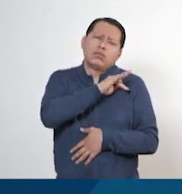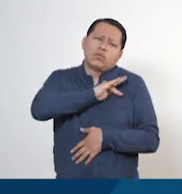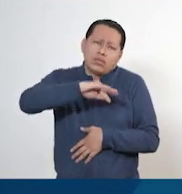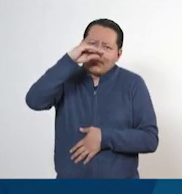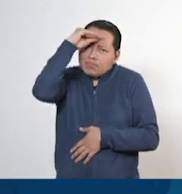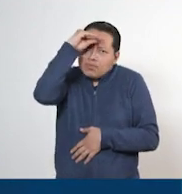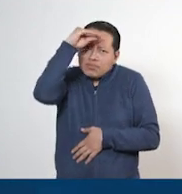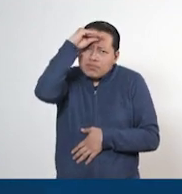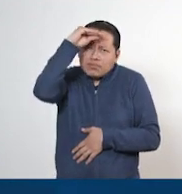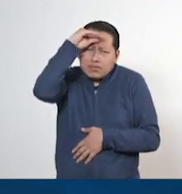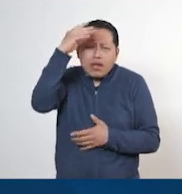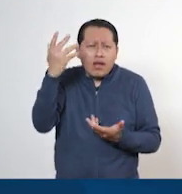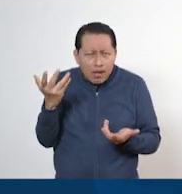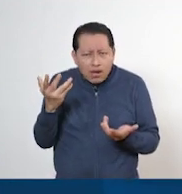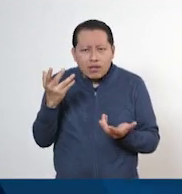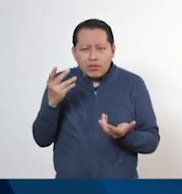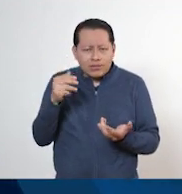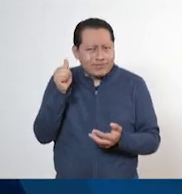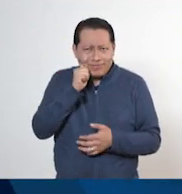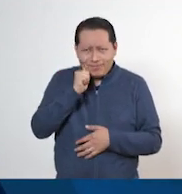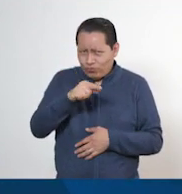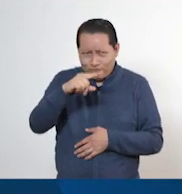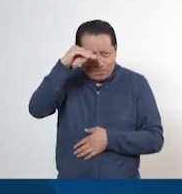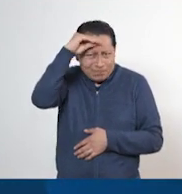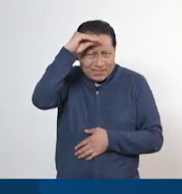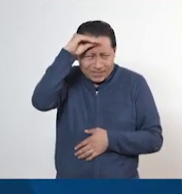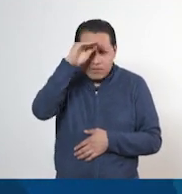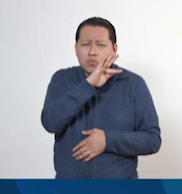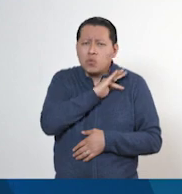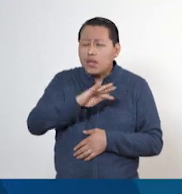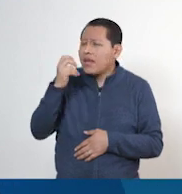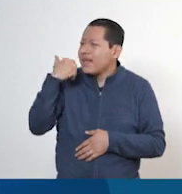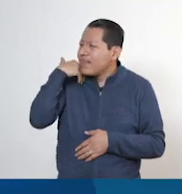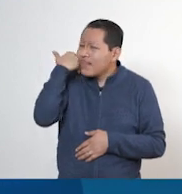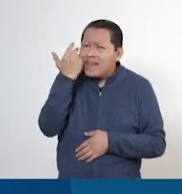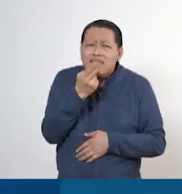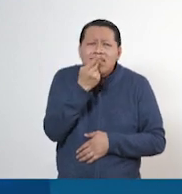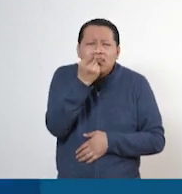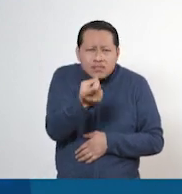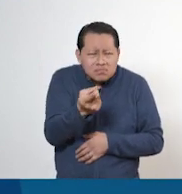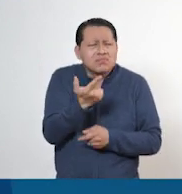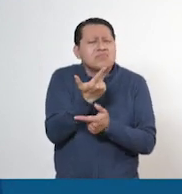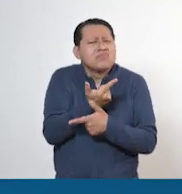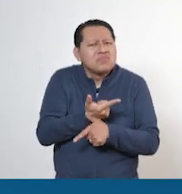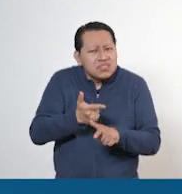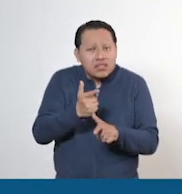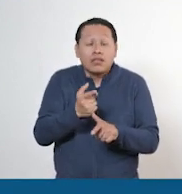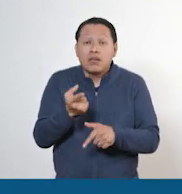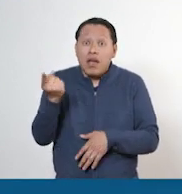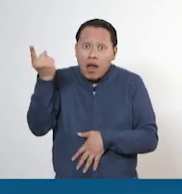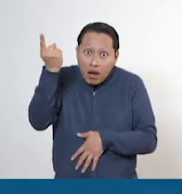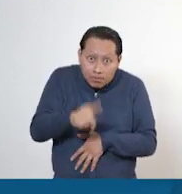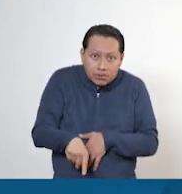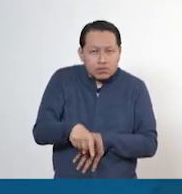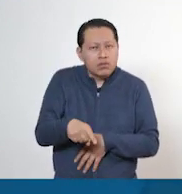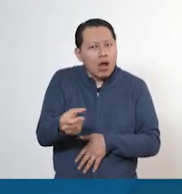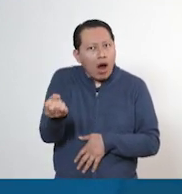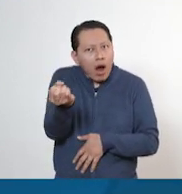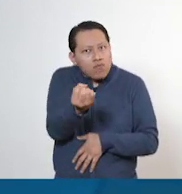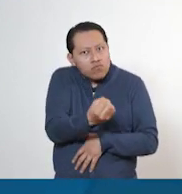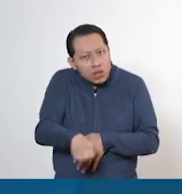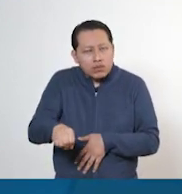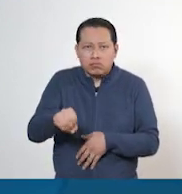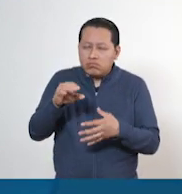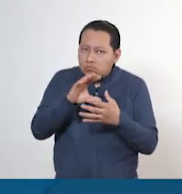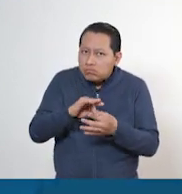pues, lo que piensas, ¿verdad? Decir lo que quieras sin que nadie te obligue a pensar o a decir